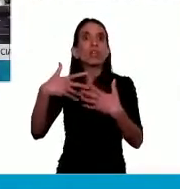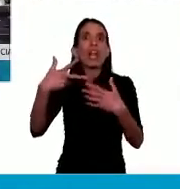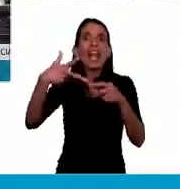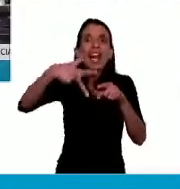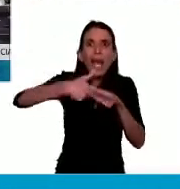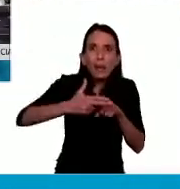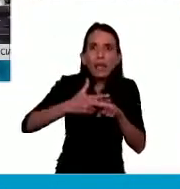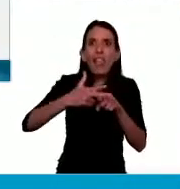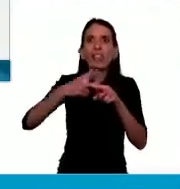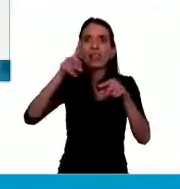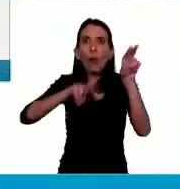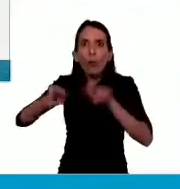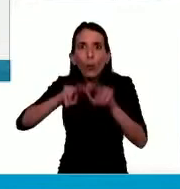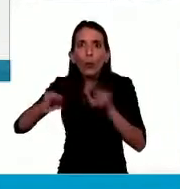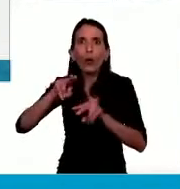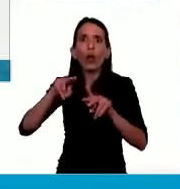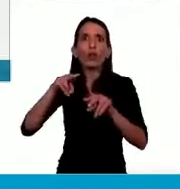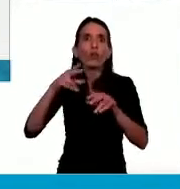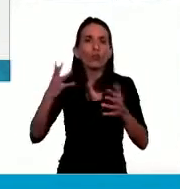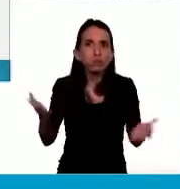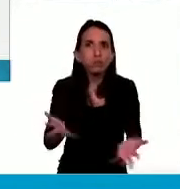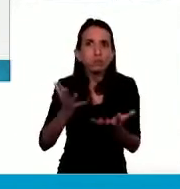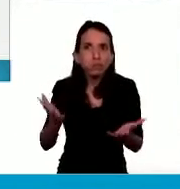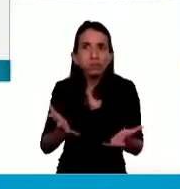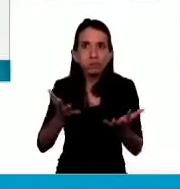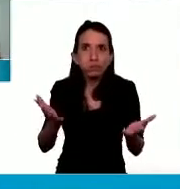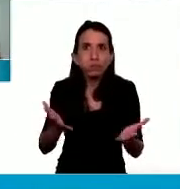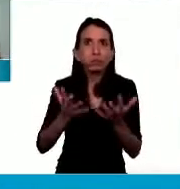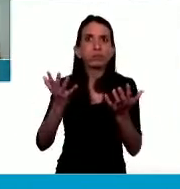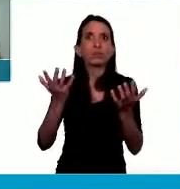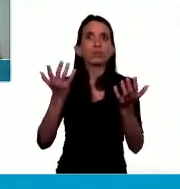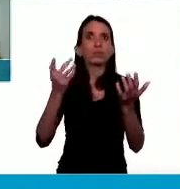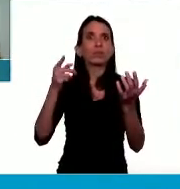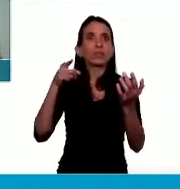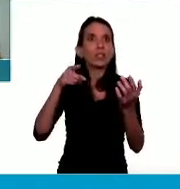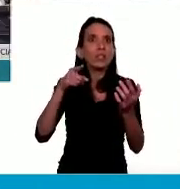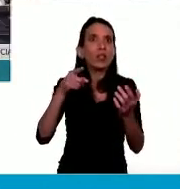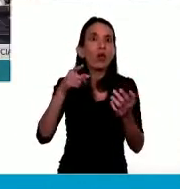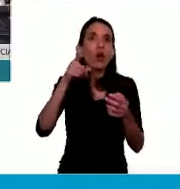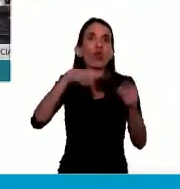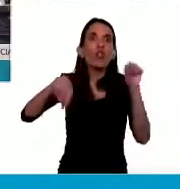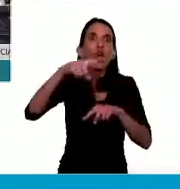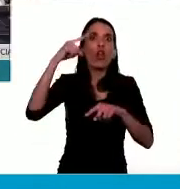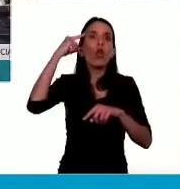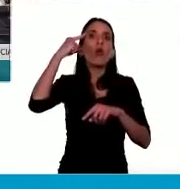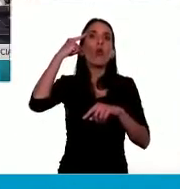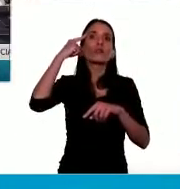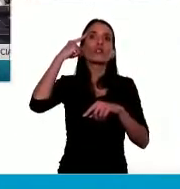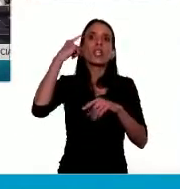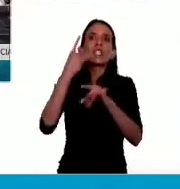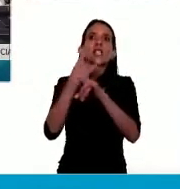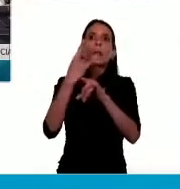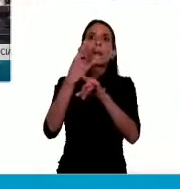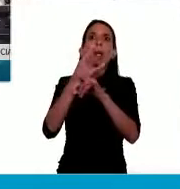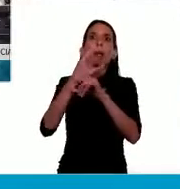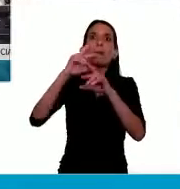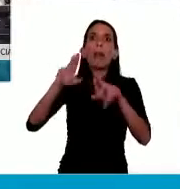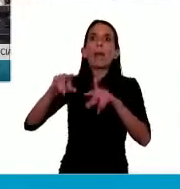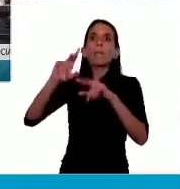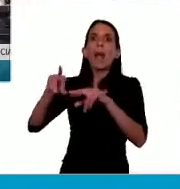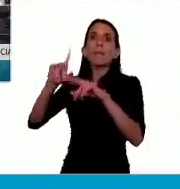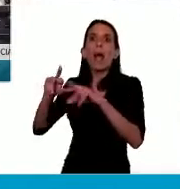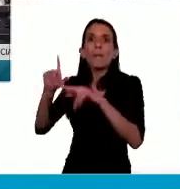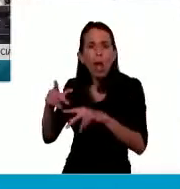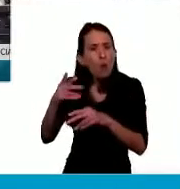seguimos agitándola, por más que hablemos de prudencia y solidaridad, como escuché a una de las diputadas que habló en la